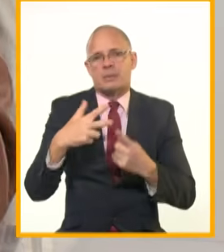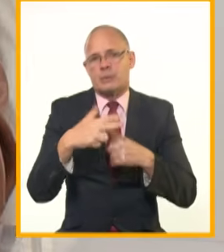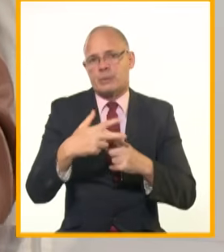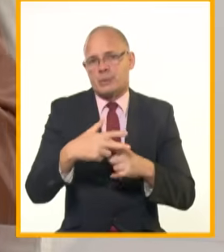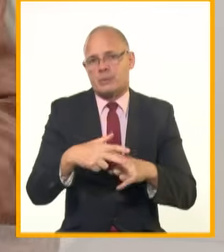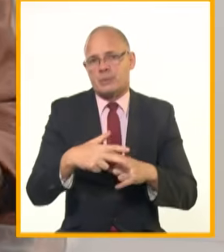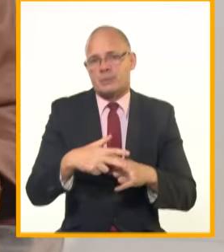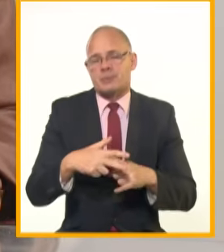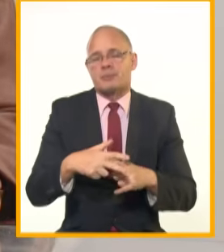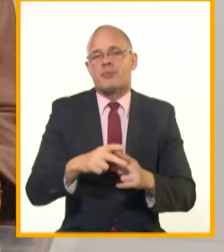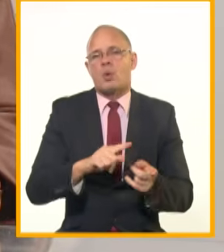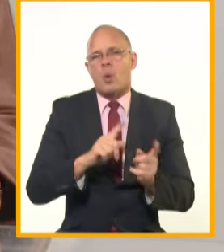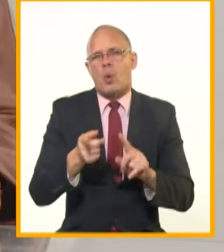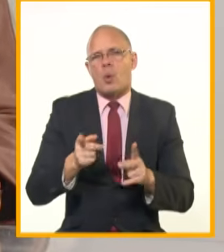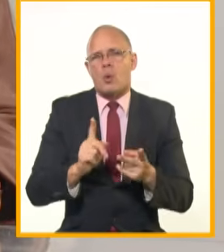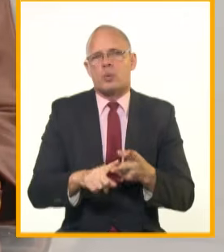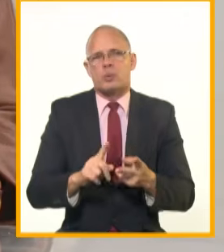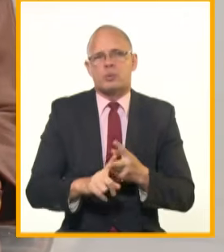Se trabajó